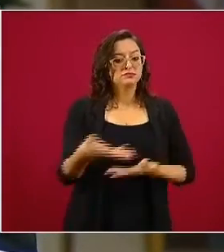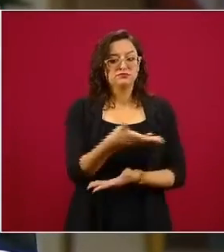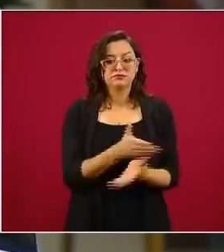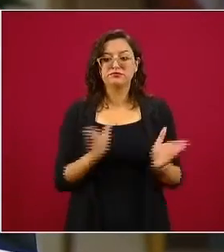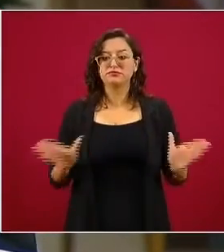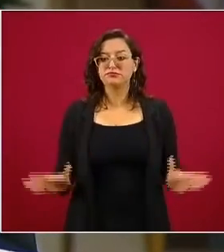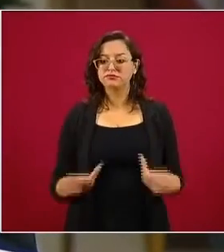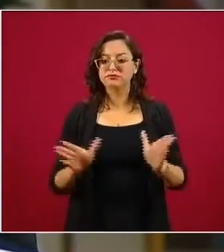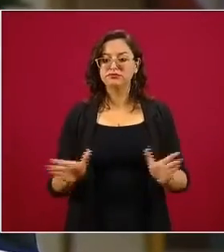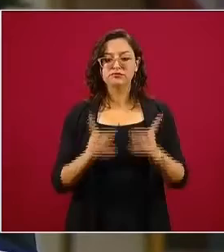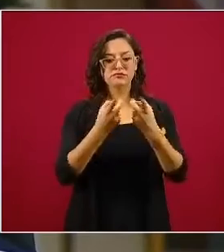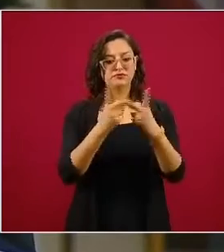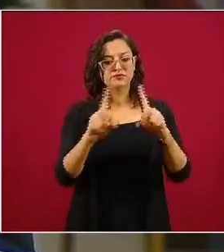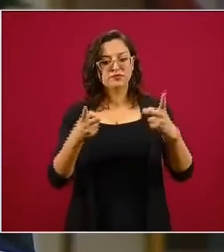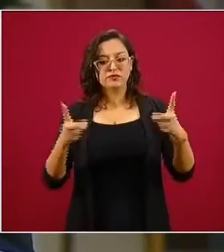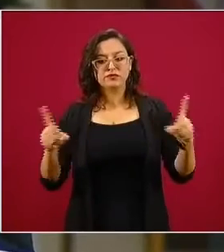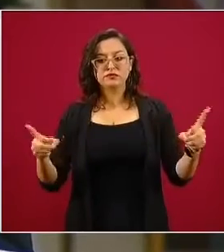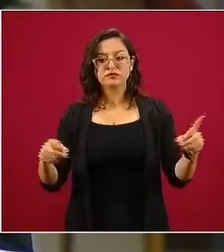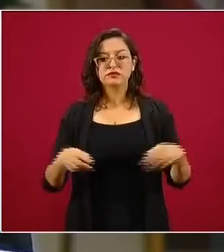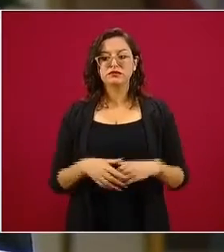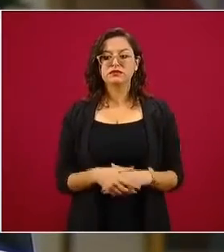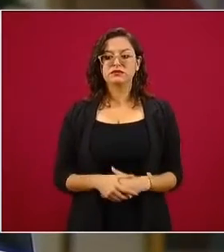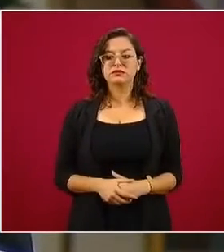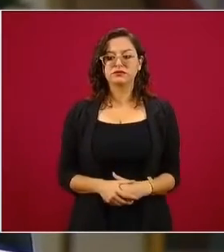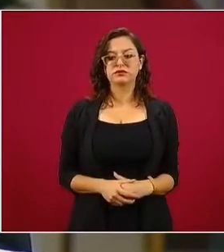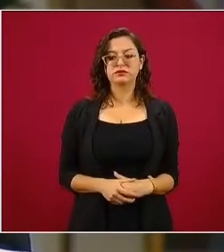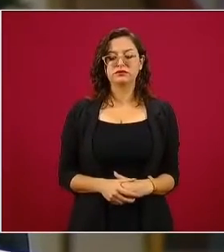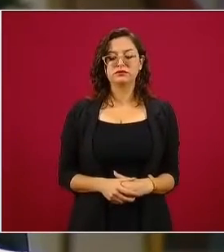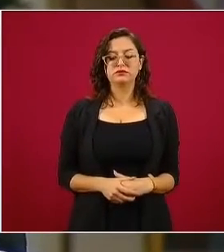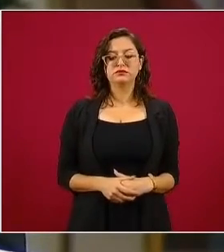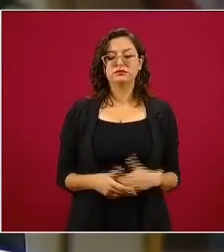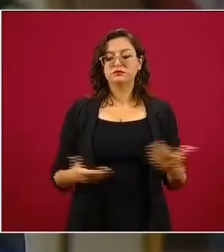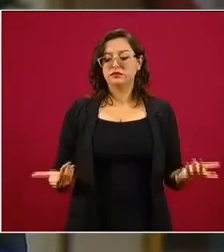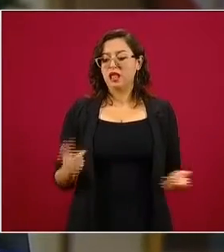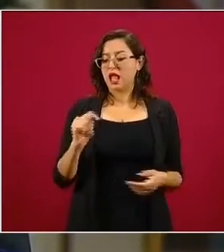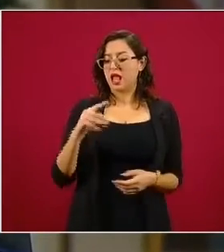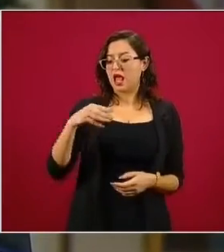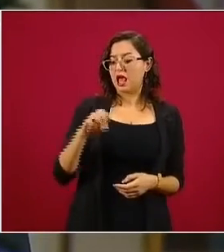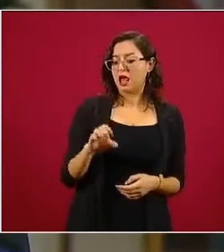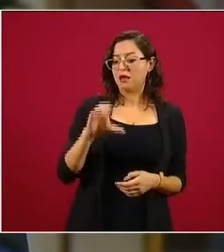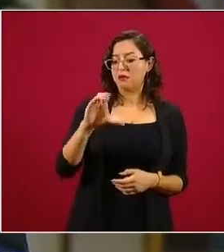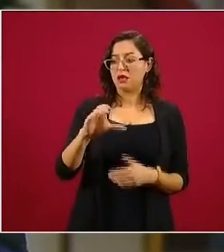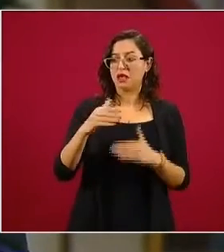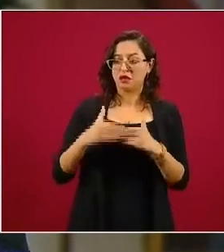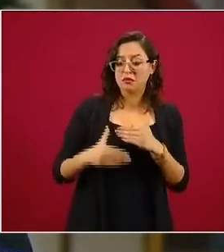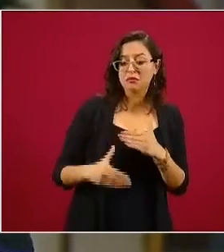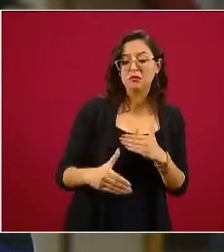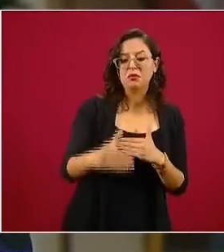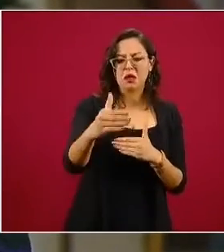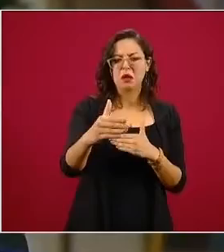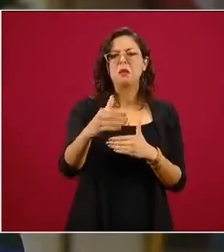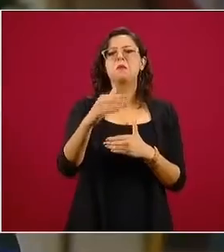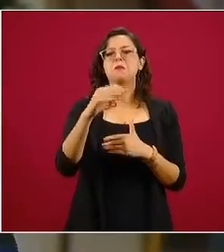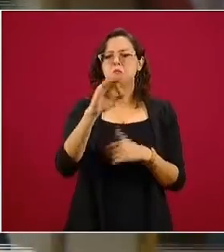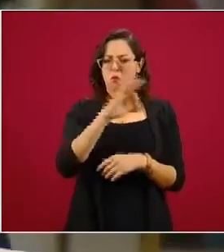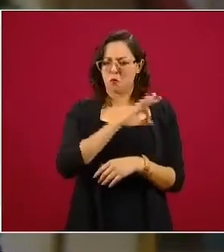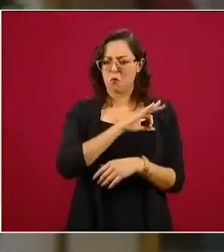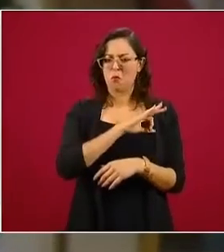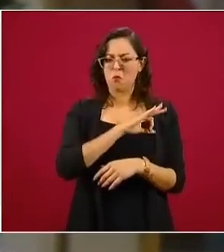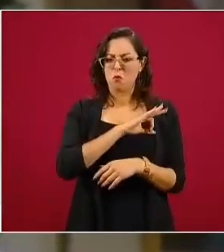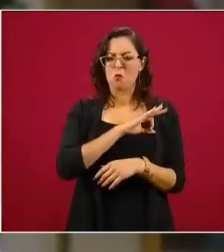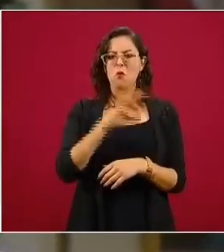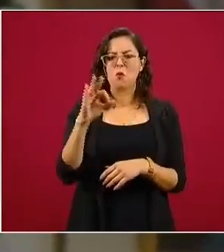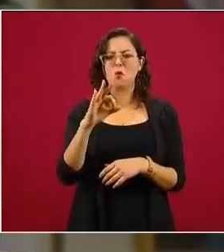desarrollo. Este tratado permite atraer inversiones de otros lugares